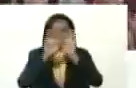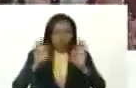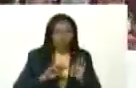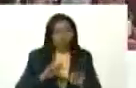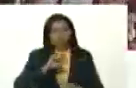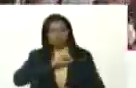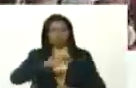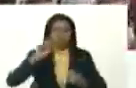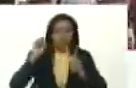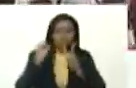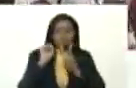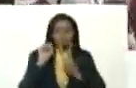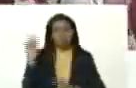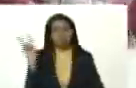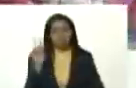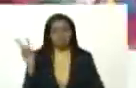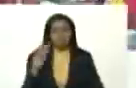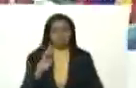Venezuela.